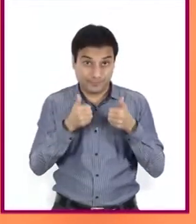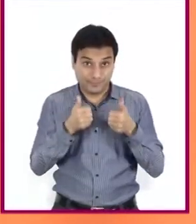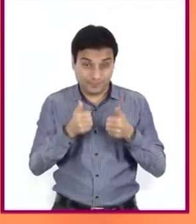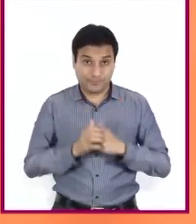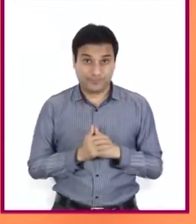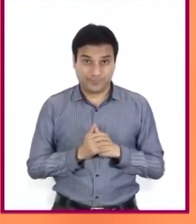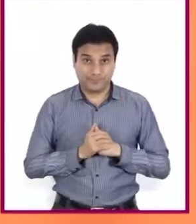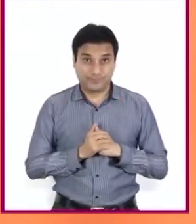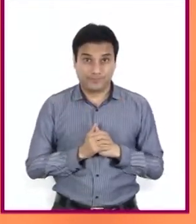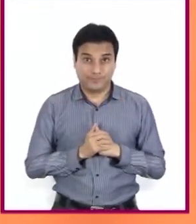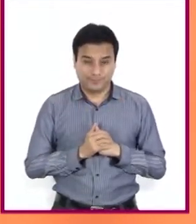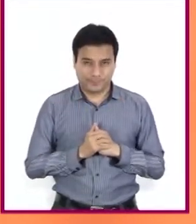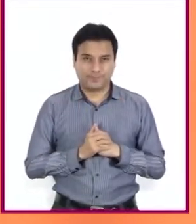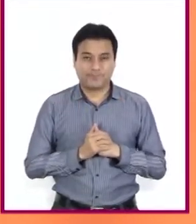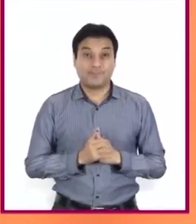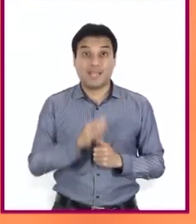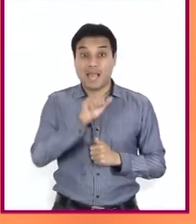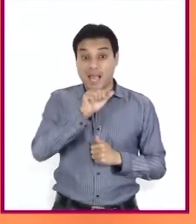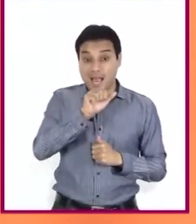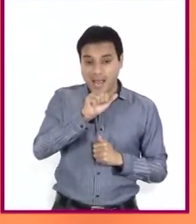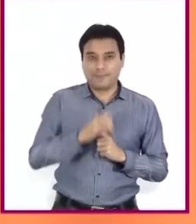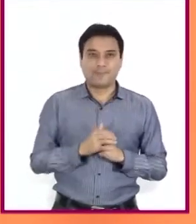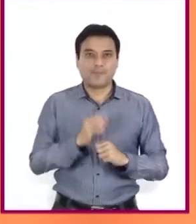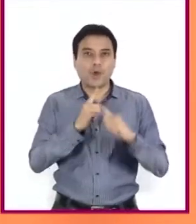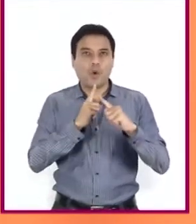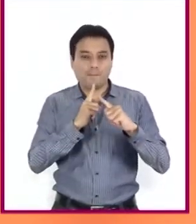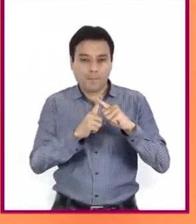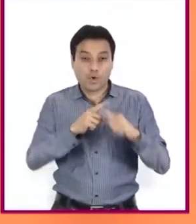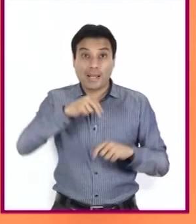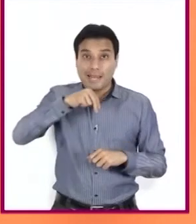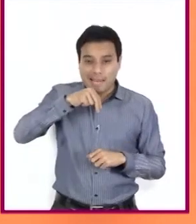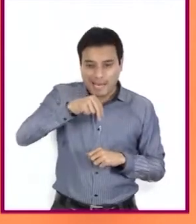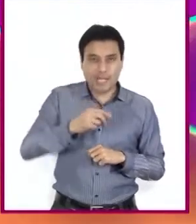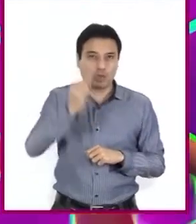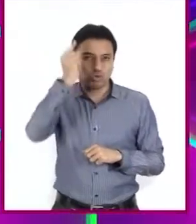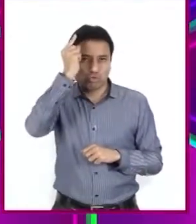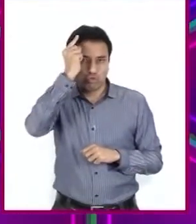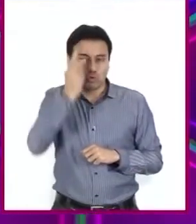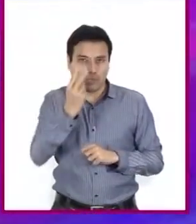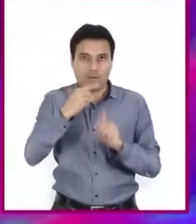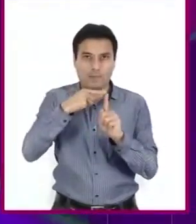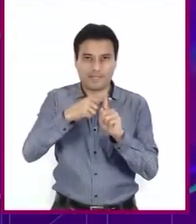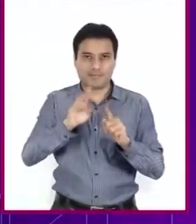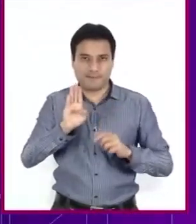sucesión de la forma a por n al cuadrado más b.